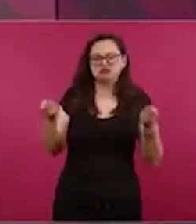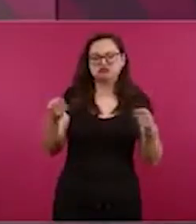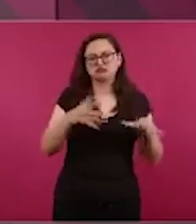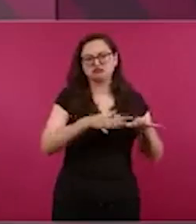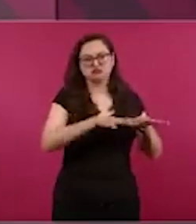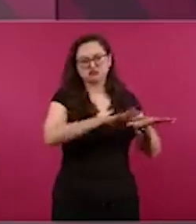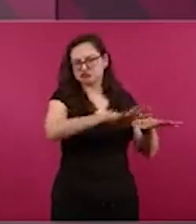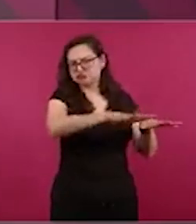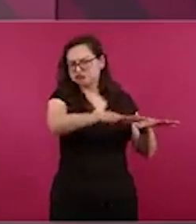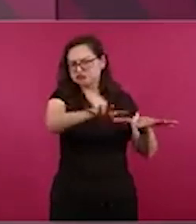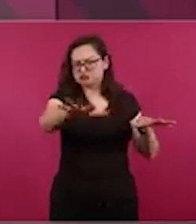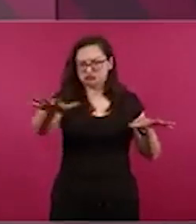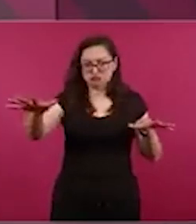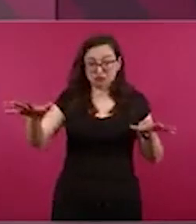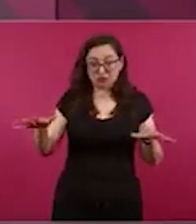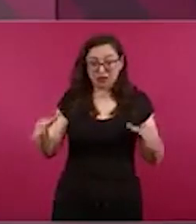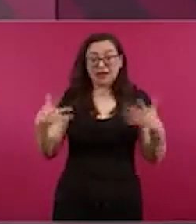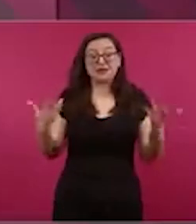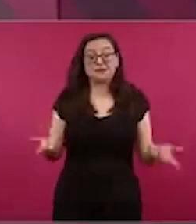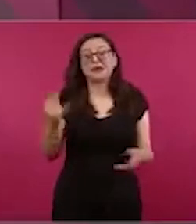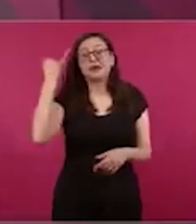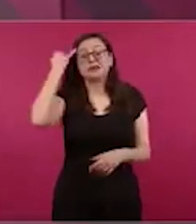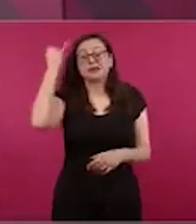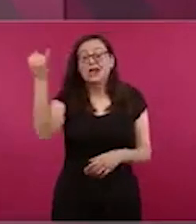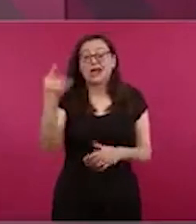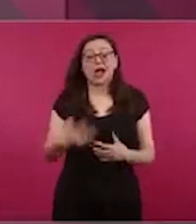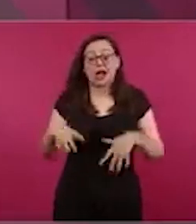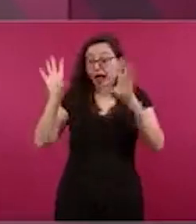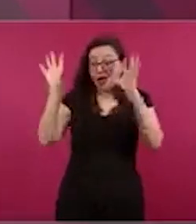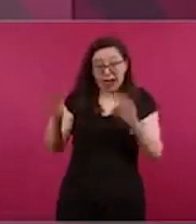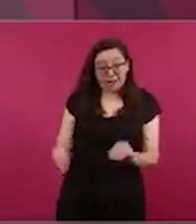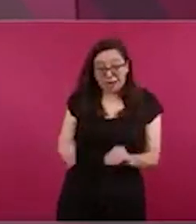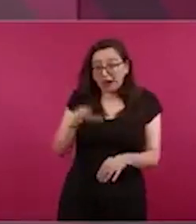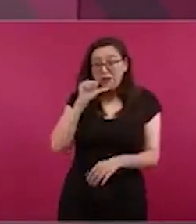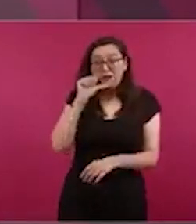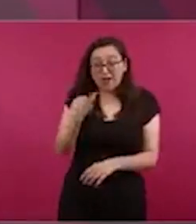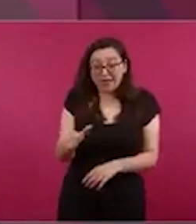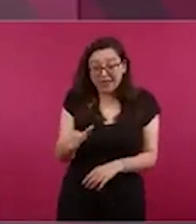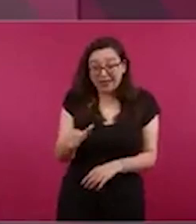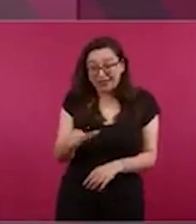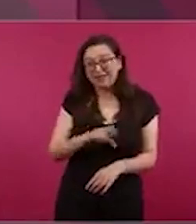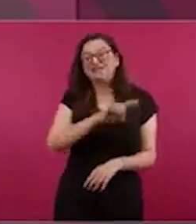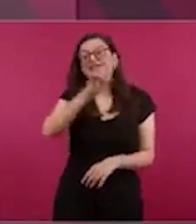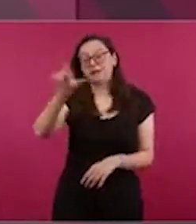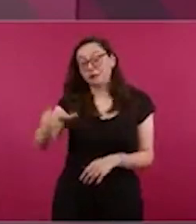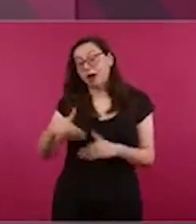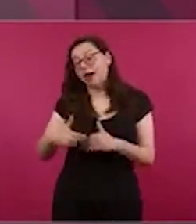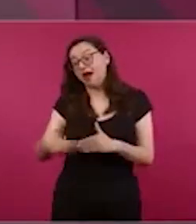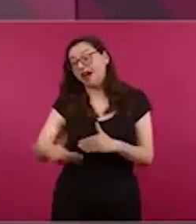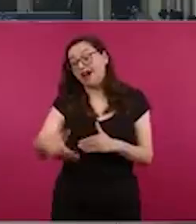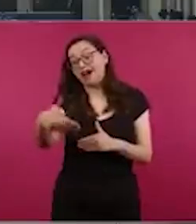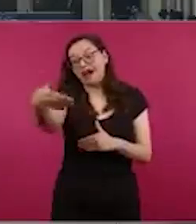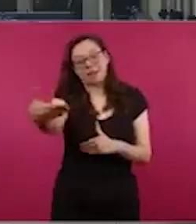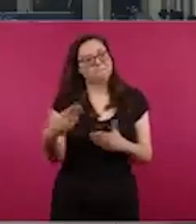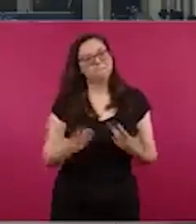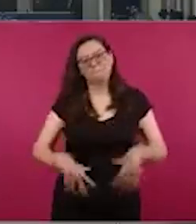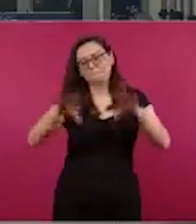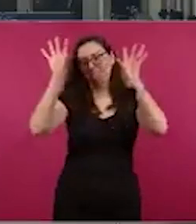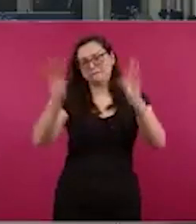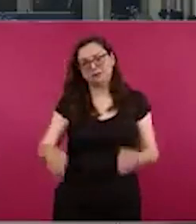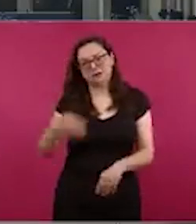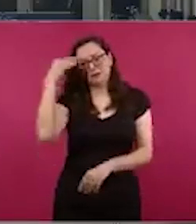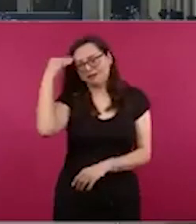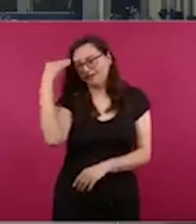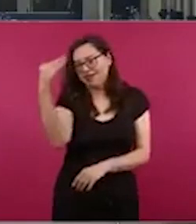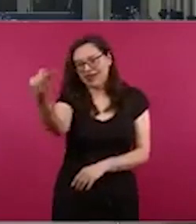y se evite que se generalicen los apagones se